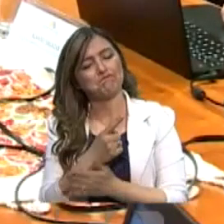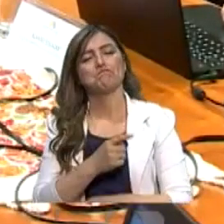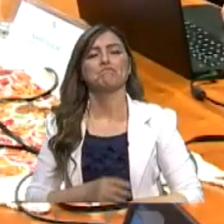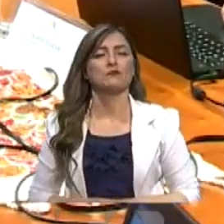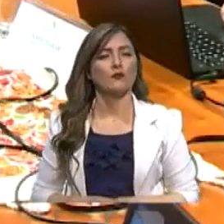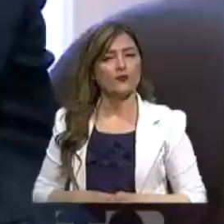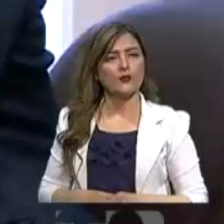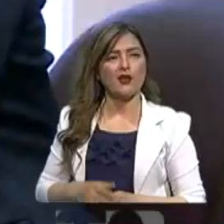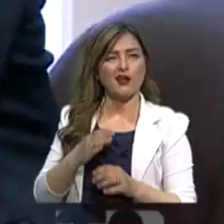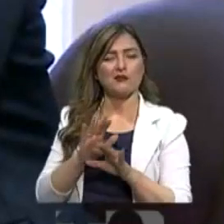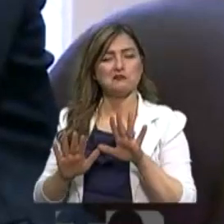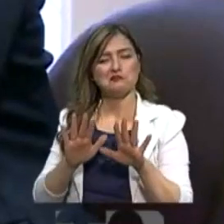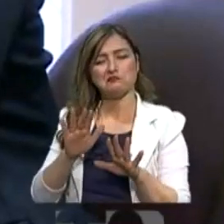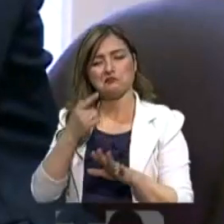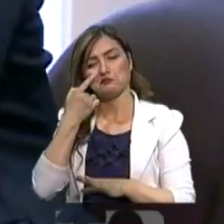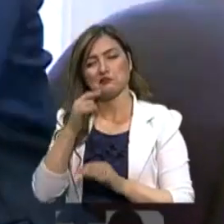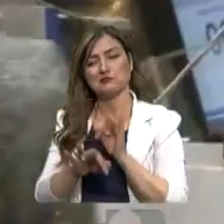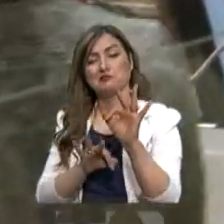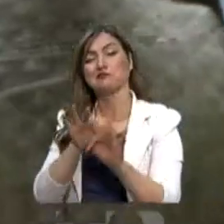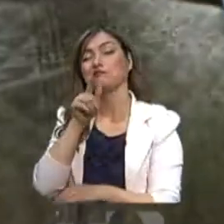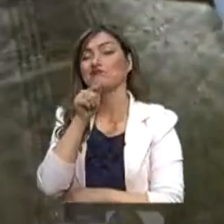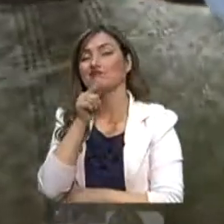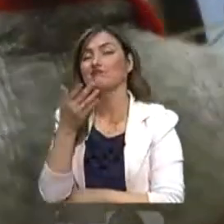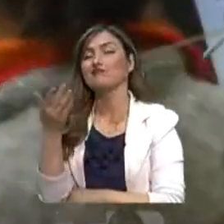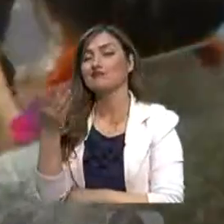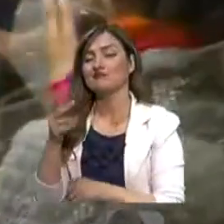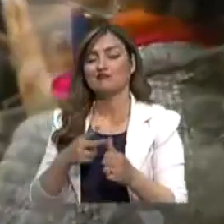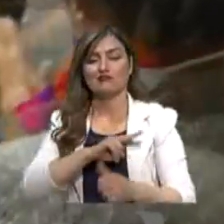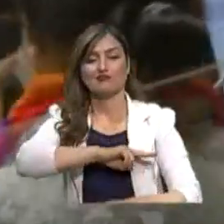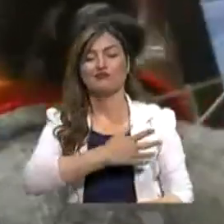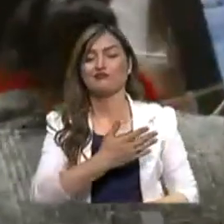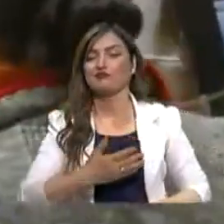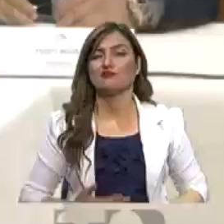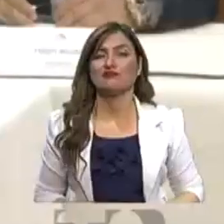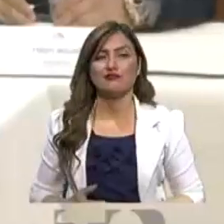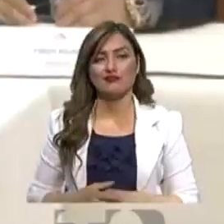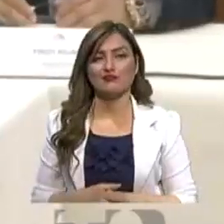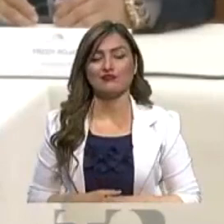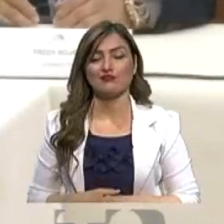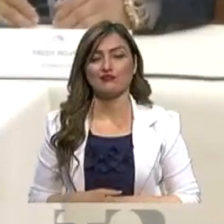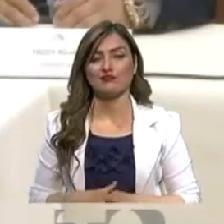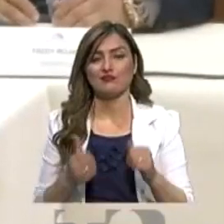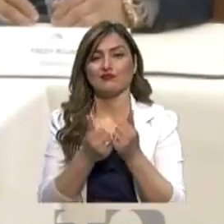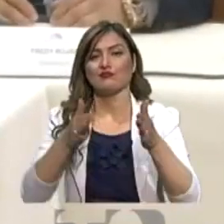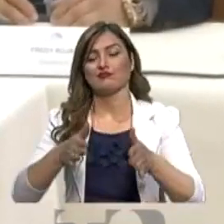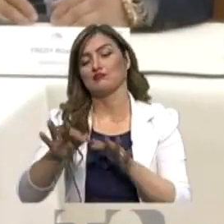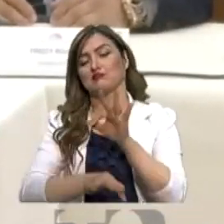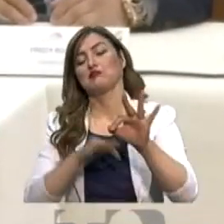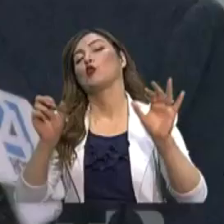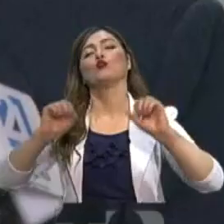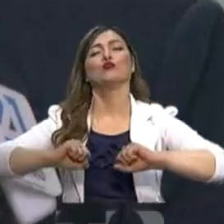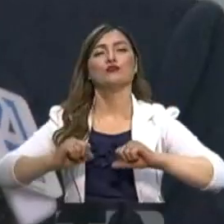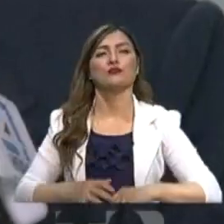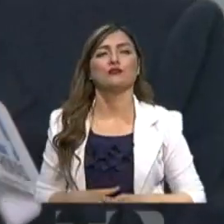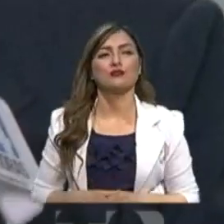tanto, continúan los cálculos políticos para el reemplazo de Jiménez en la segunda vicepresidencia. Aseguran que cualquier legisladora podría ocupar la